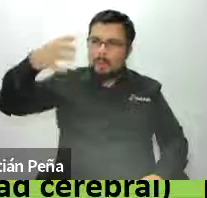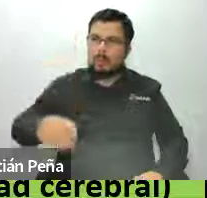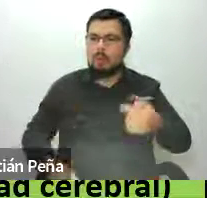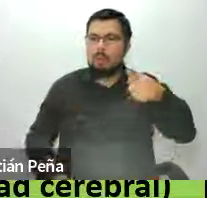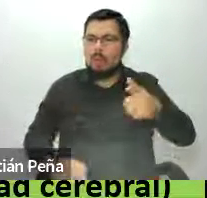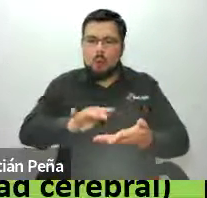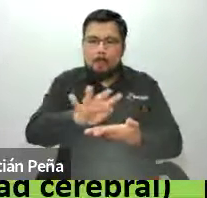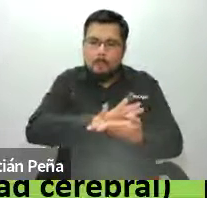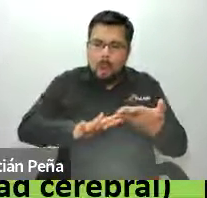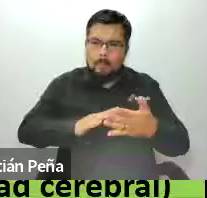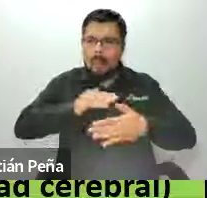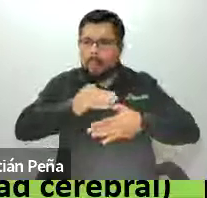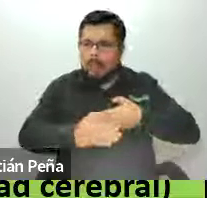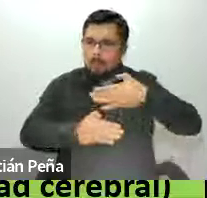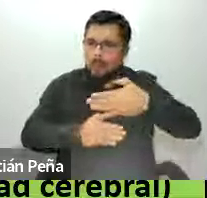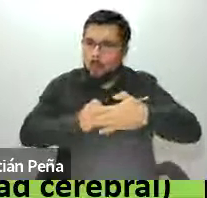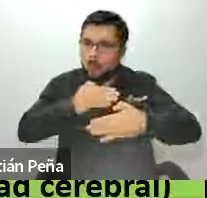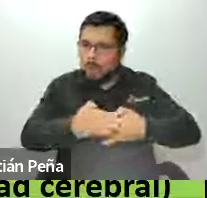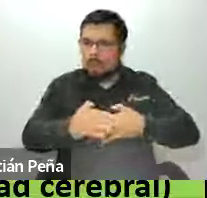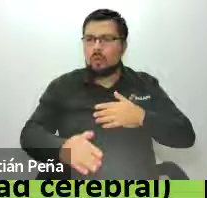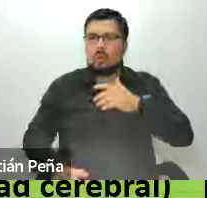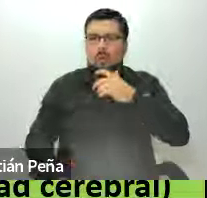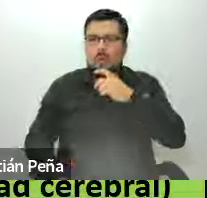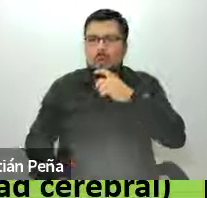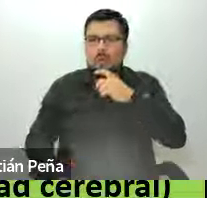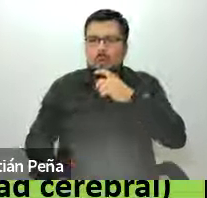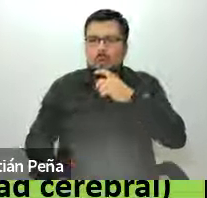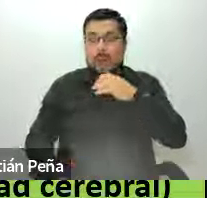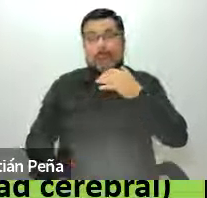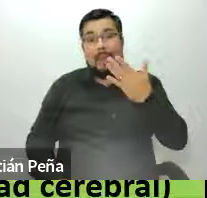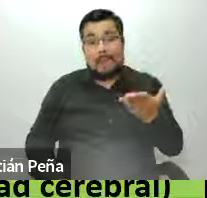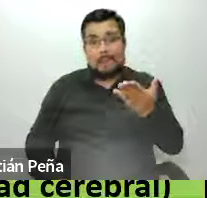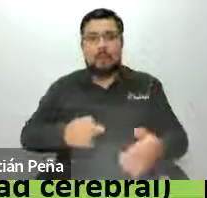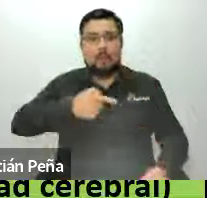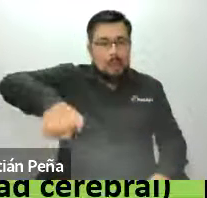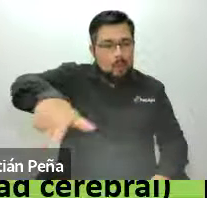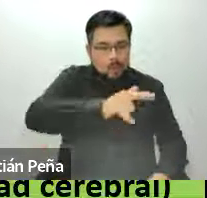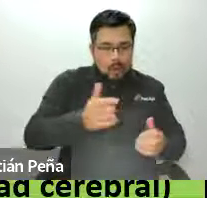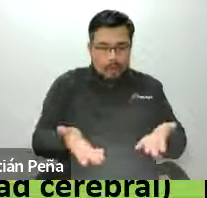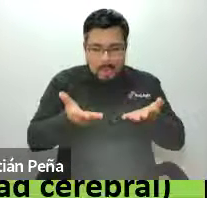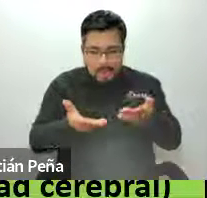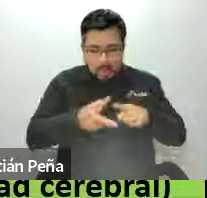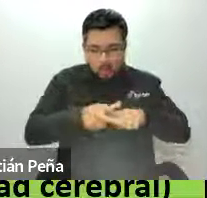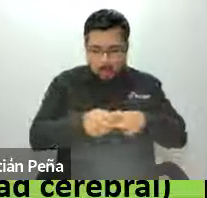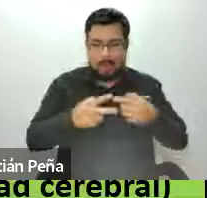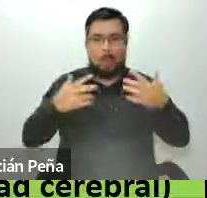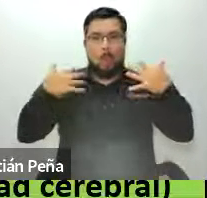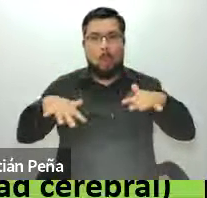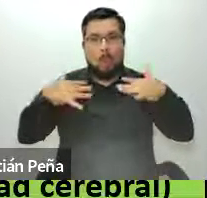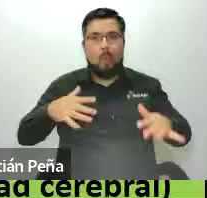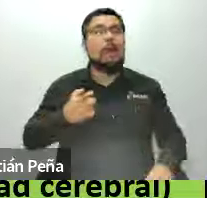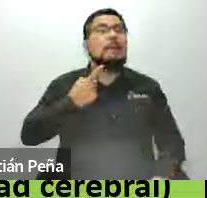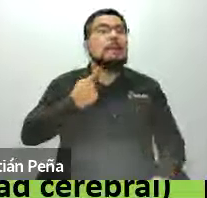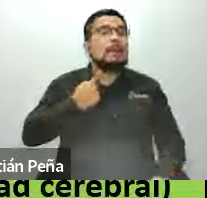que ver. Para nosotros, de hecho, los mapas de progreso eran un insumo clave, ¿no? Y muy interesante que nosotros también los